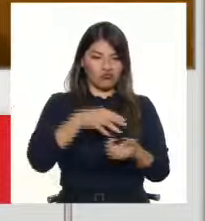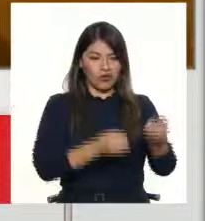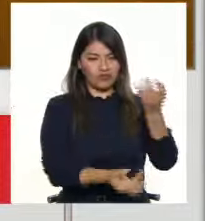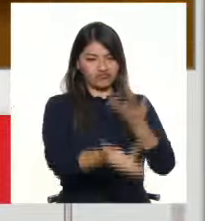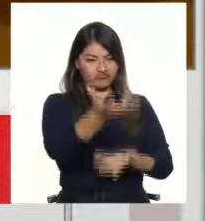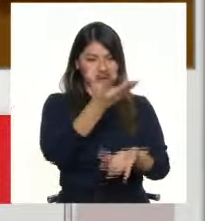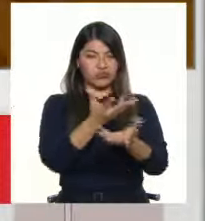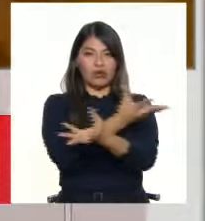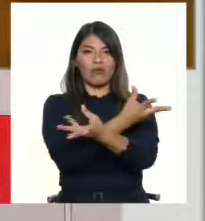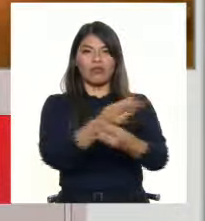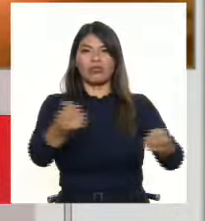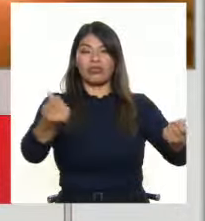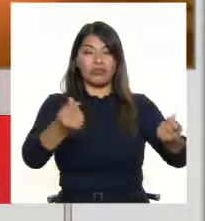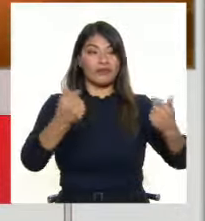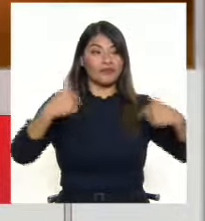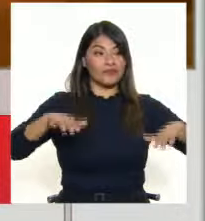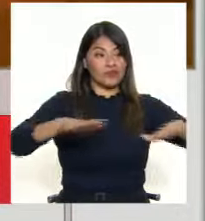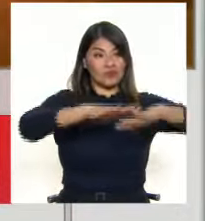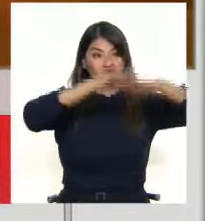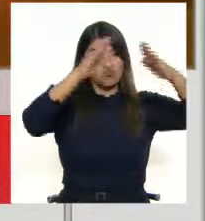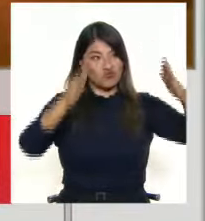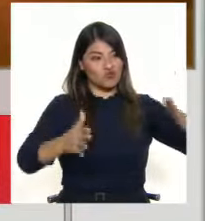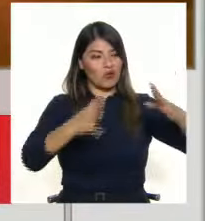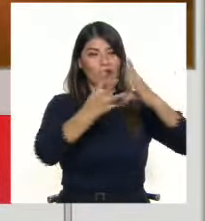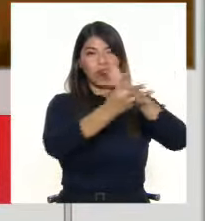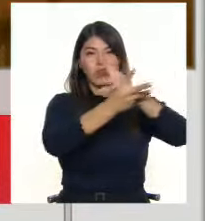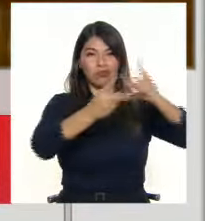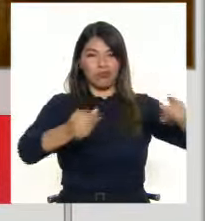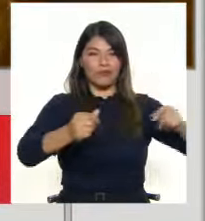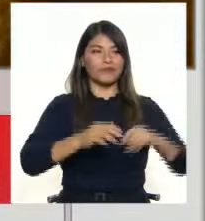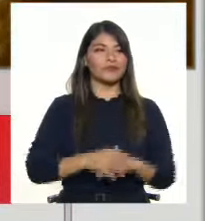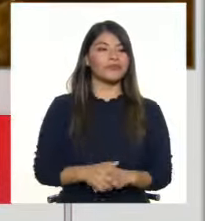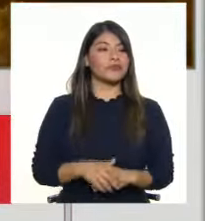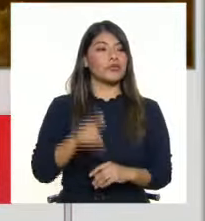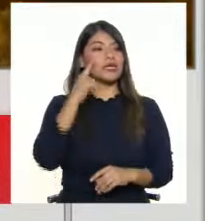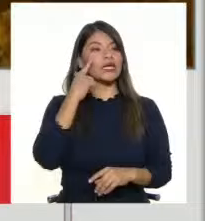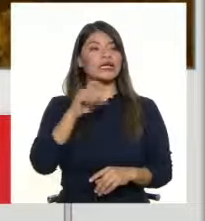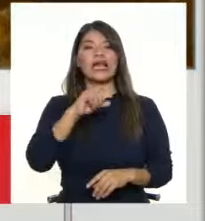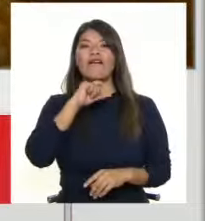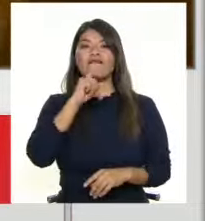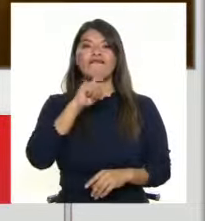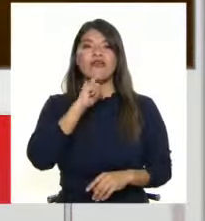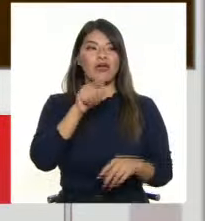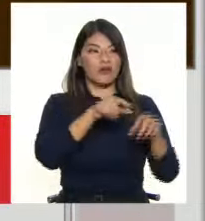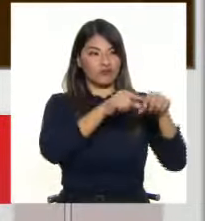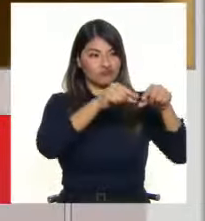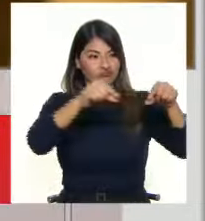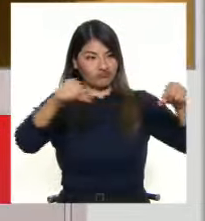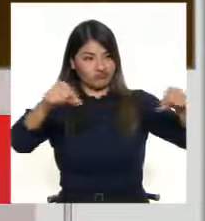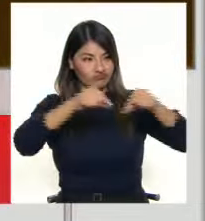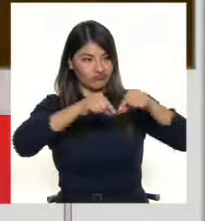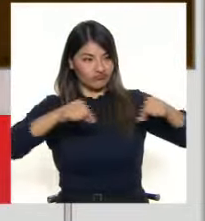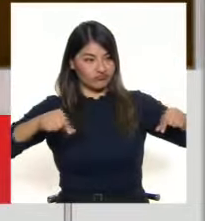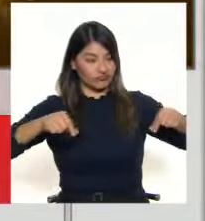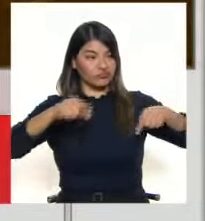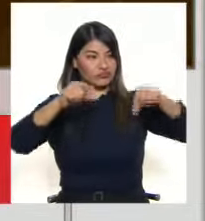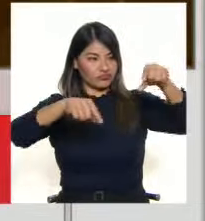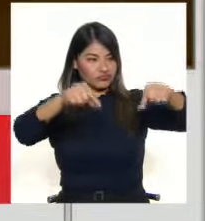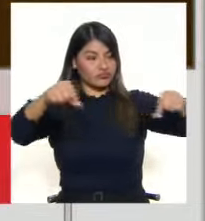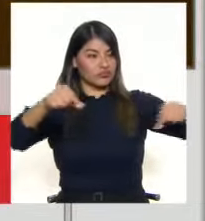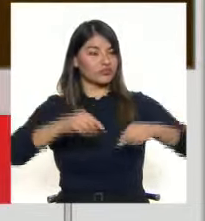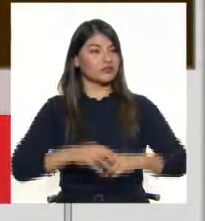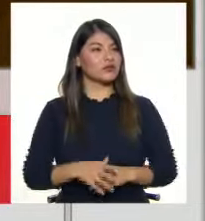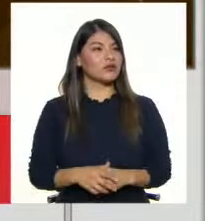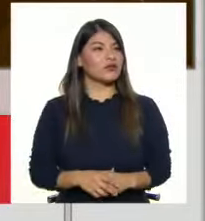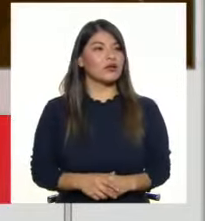allá, miren ustedes, el toldo totalmente quemado, lo único que queda son los fierros, la estructura solamente metálica, algunos fierros por el